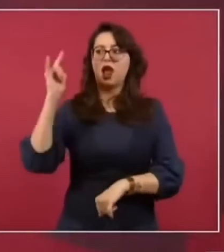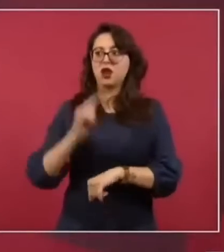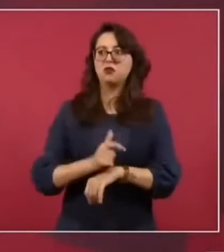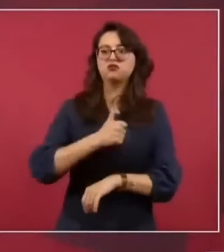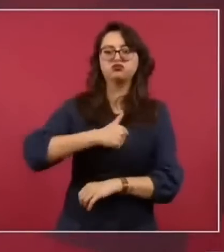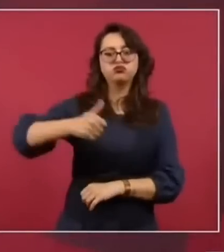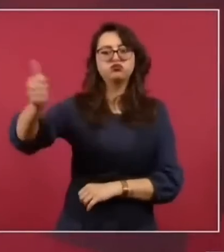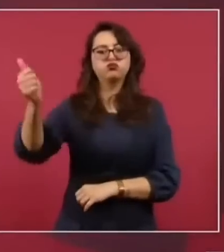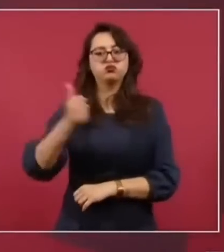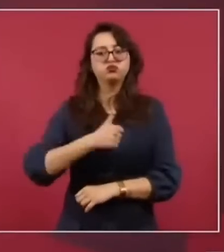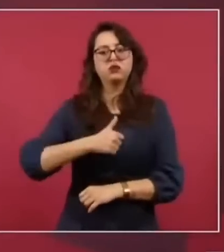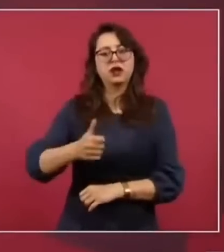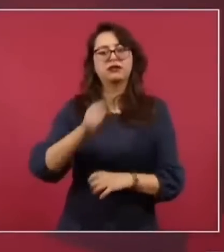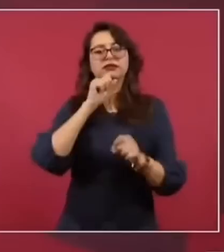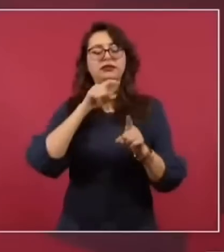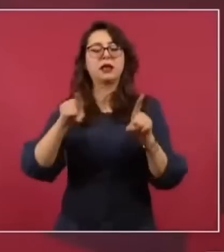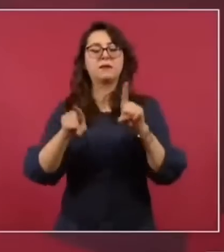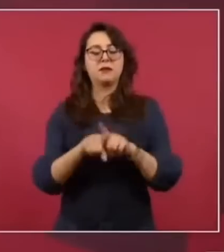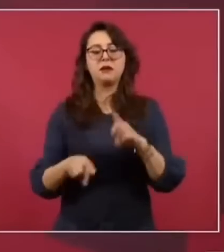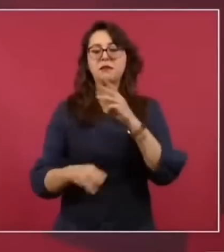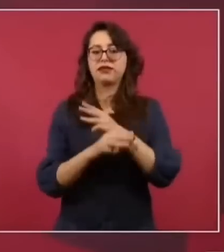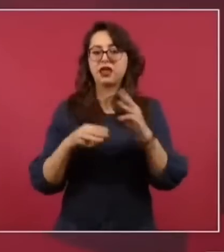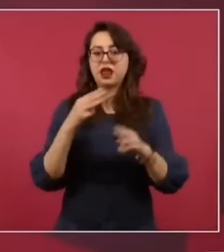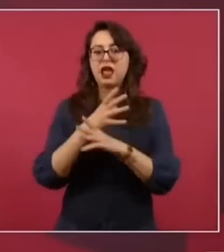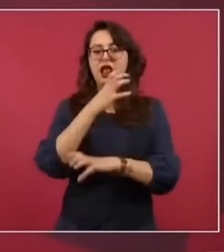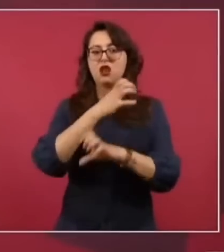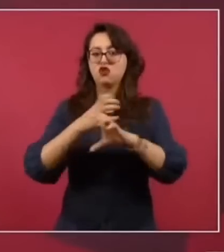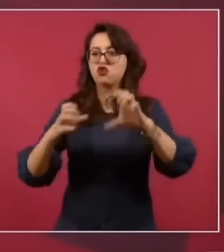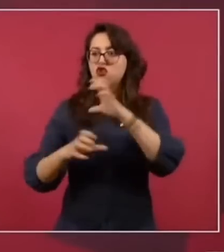carga va a llegar ahí